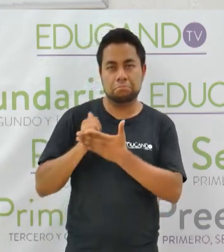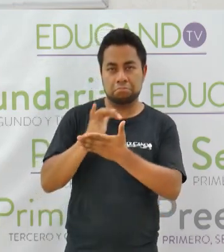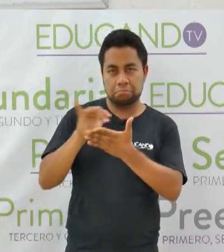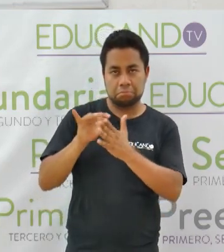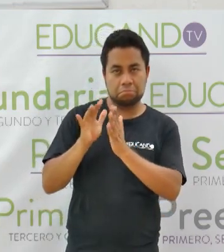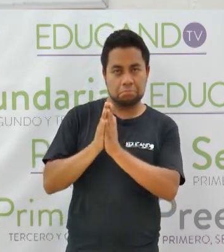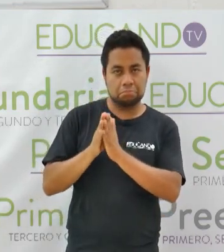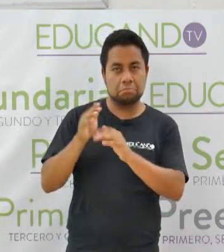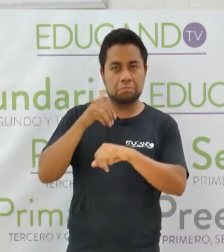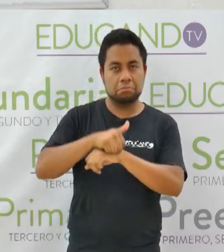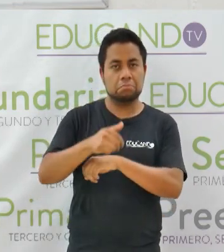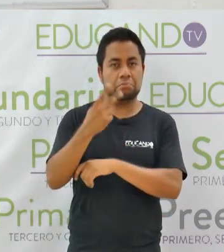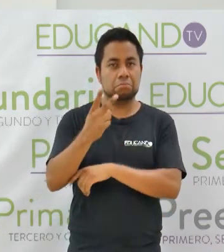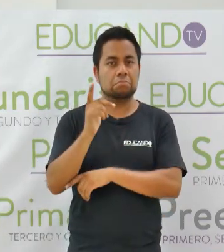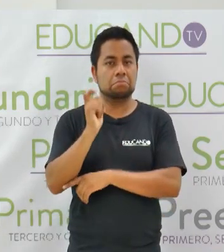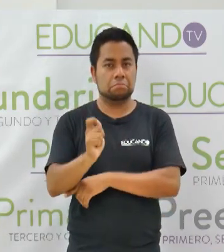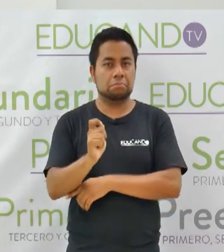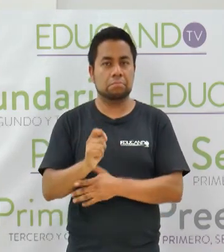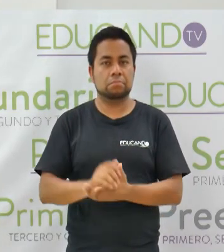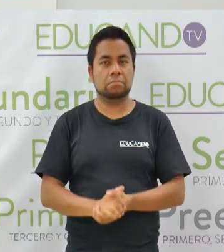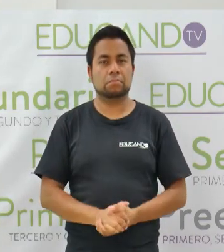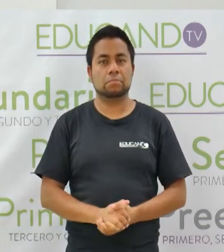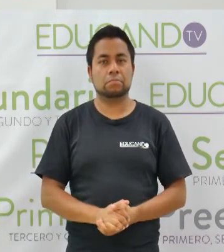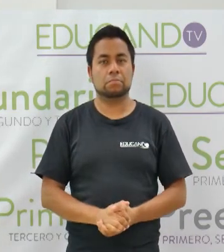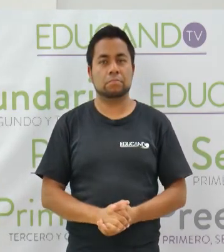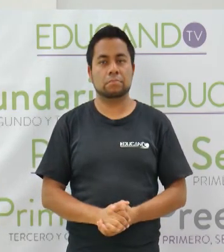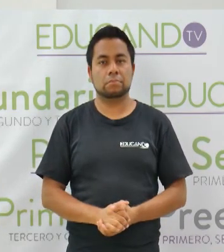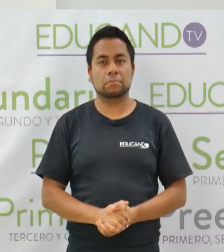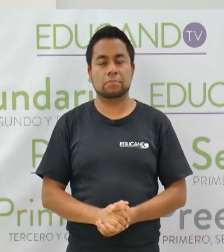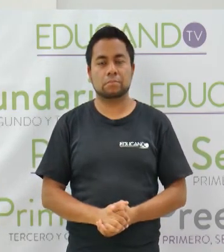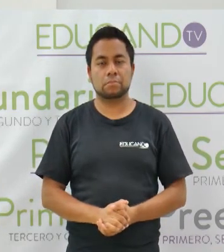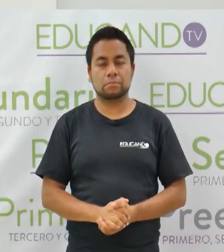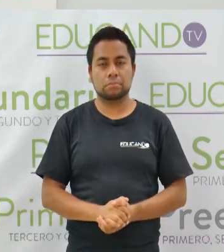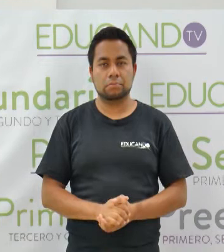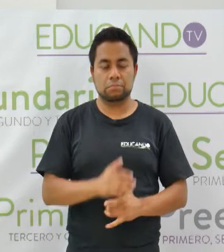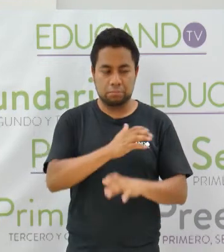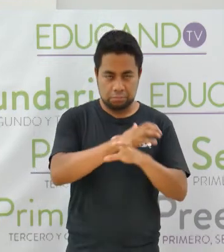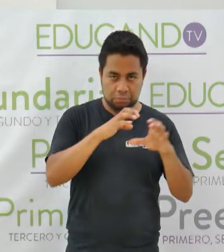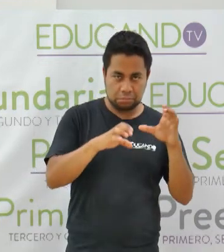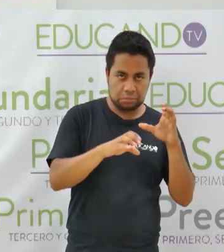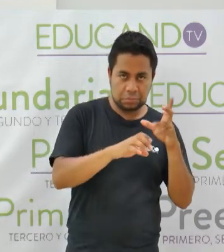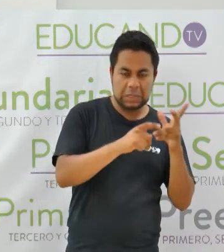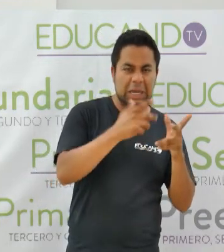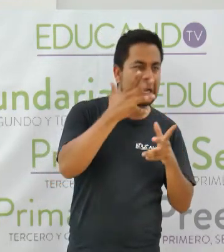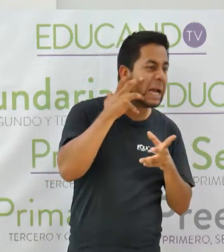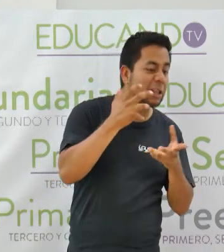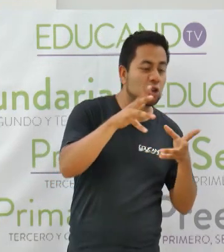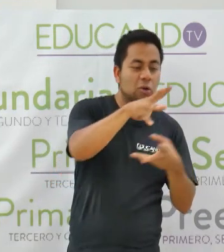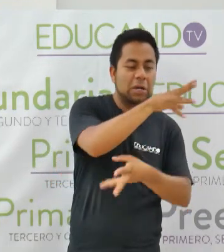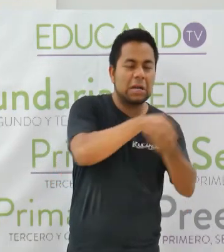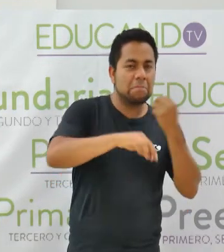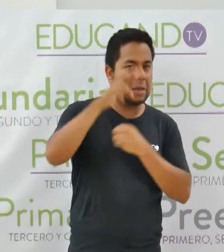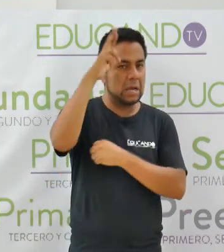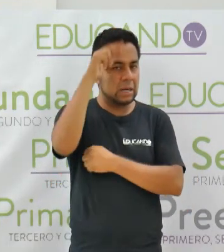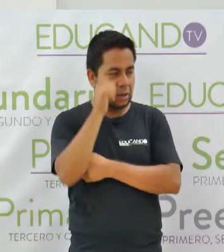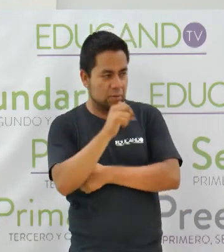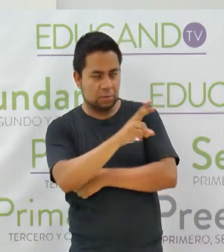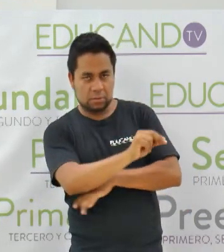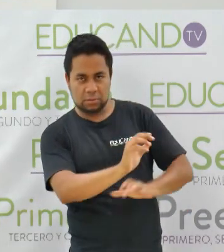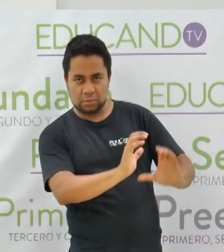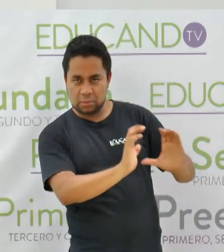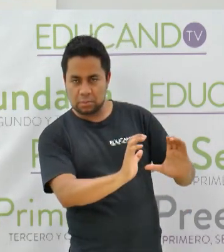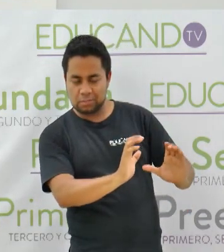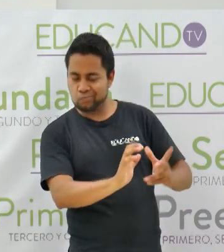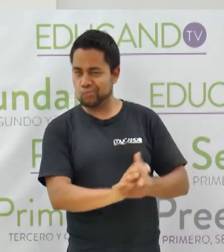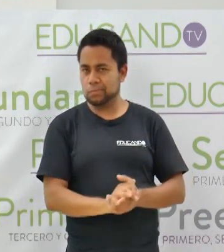Ayúdame a leer, por favor, la número 2. No te vayan a dar gato por liebre.